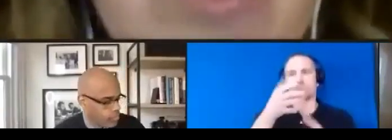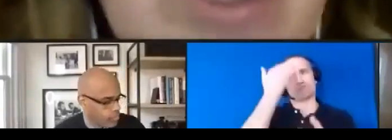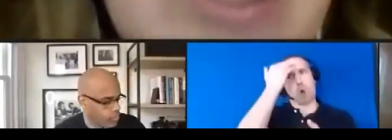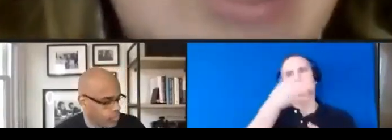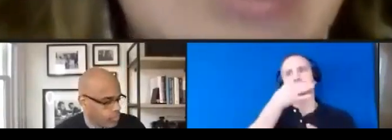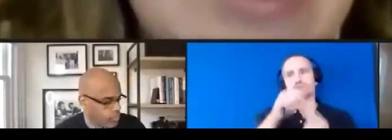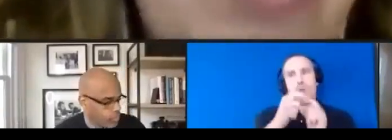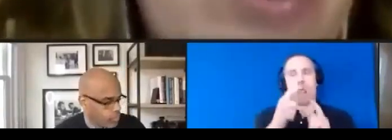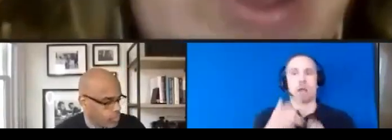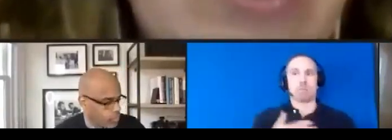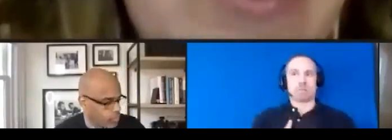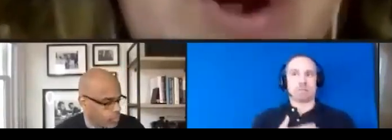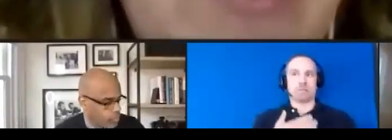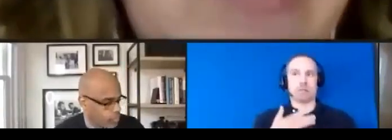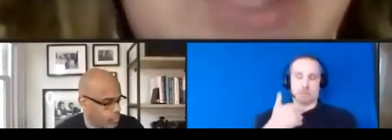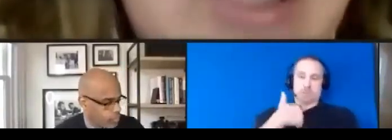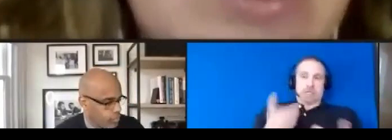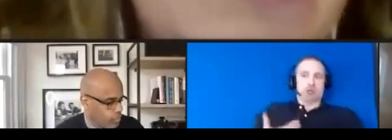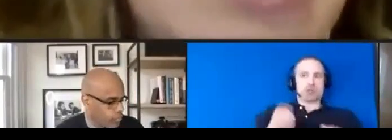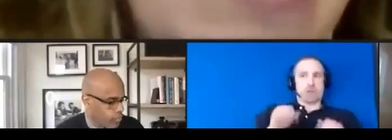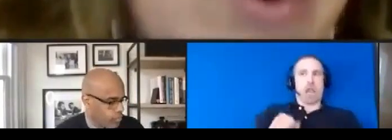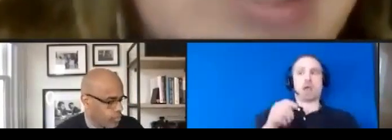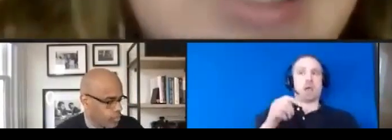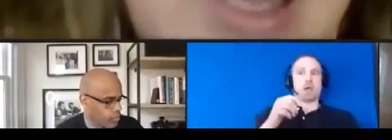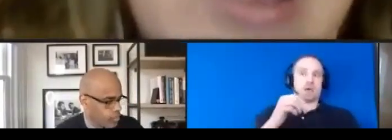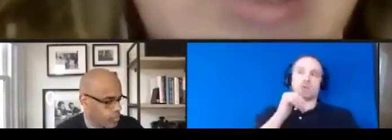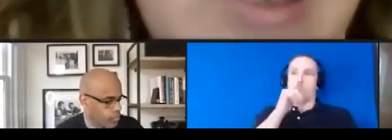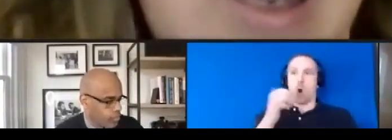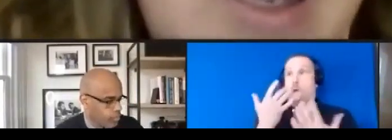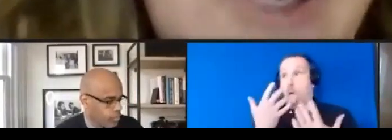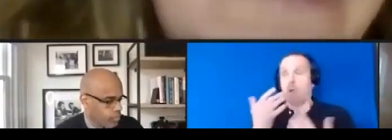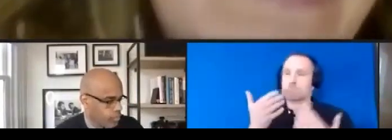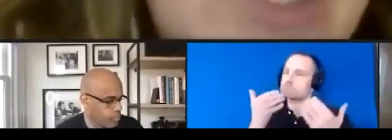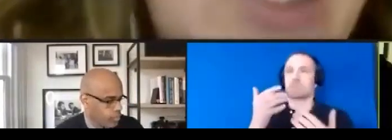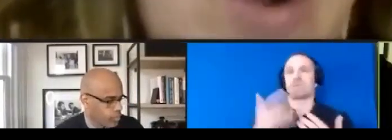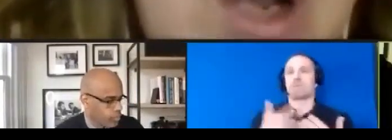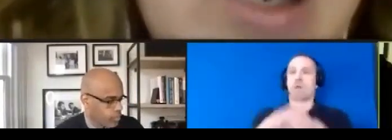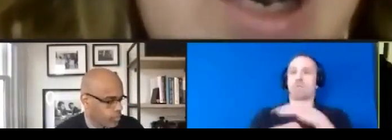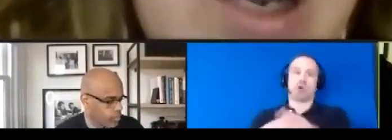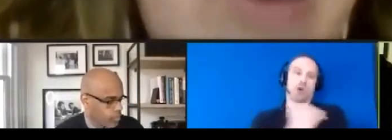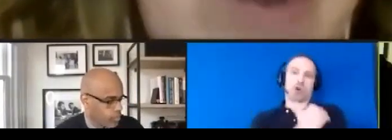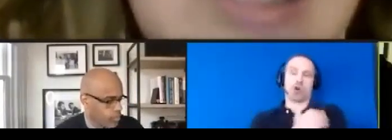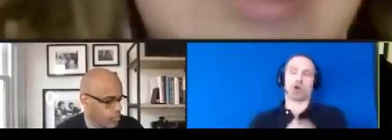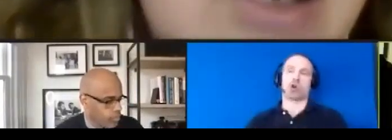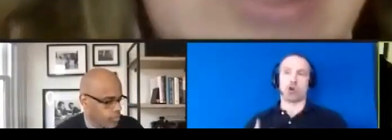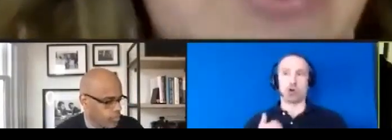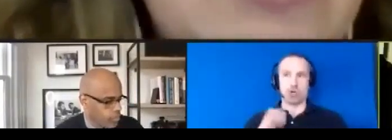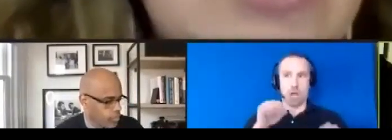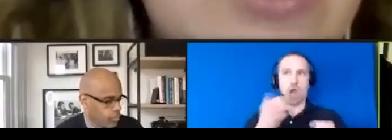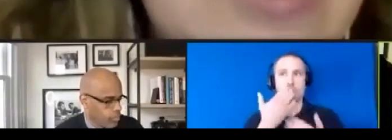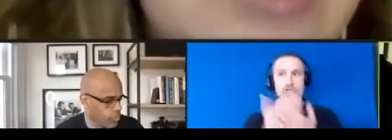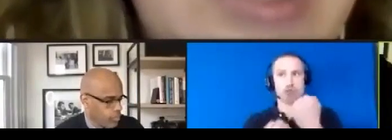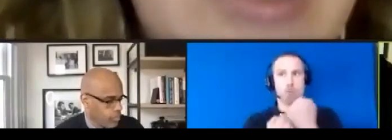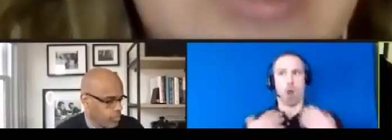el departamento de salud porque lo más importante es que nuestros residentes reciben la información